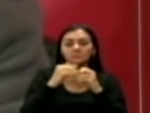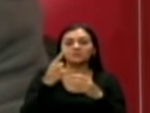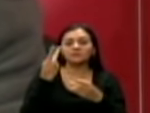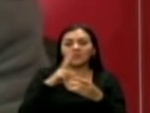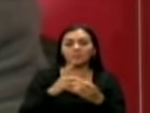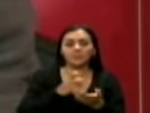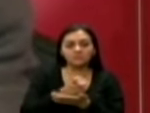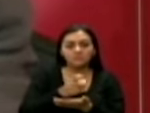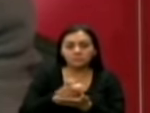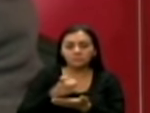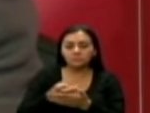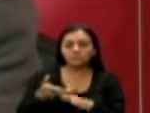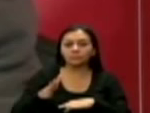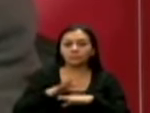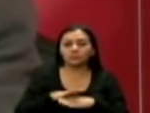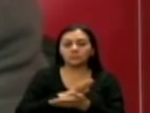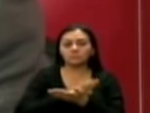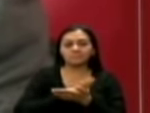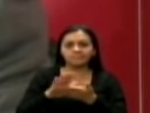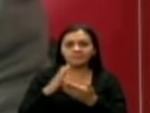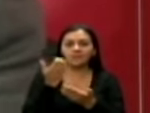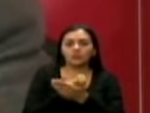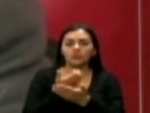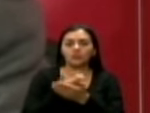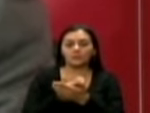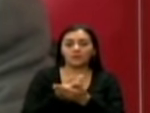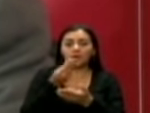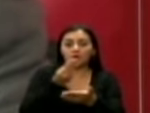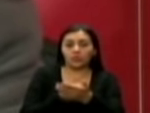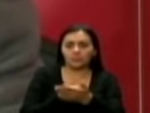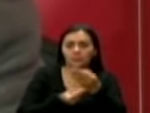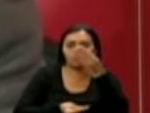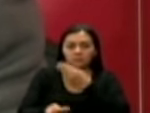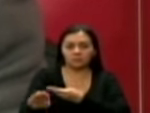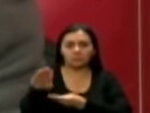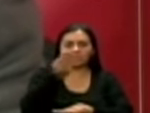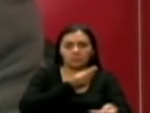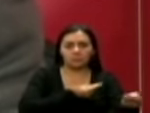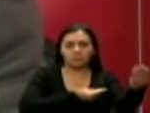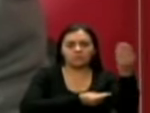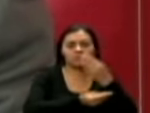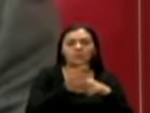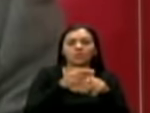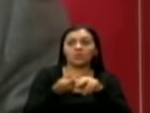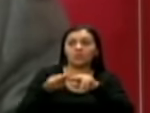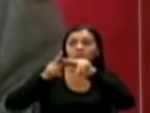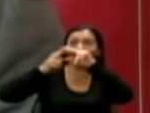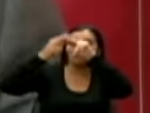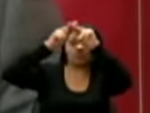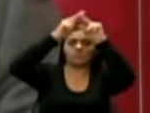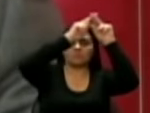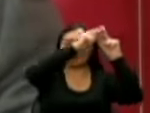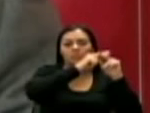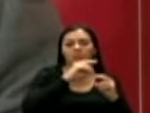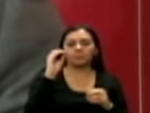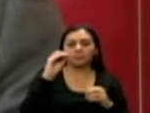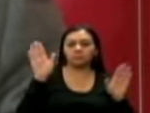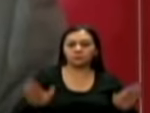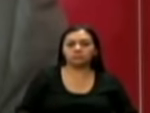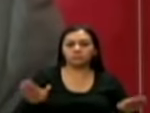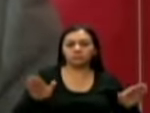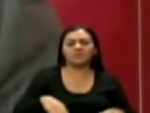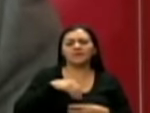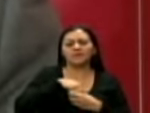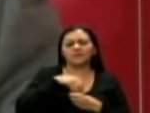escala mundial. No solo nos compran, como envían presiones de carácter especulativo, que hay también dentro de los países, ¿no?